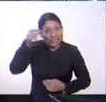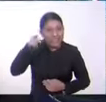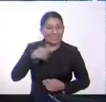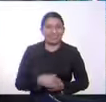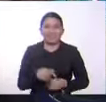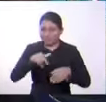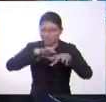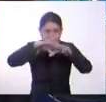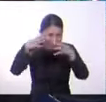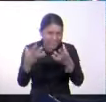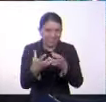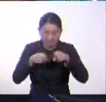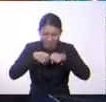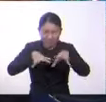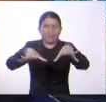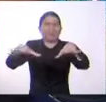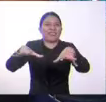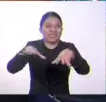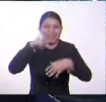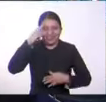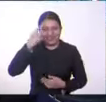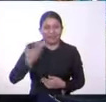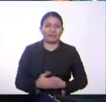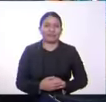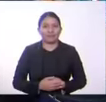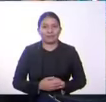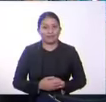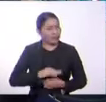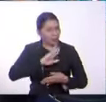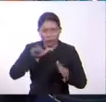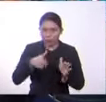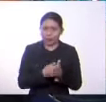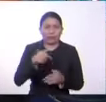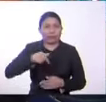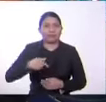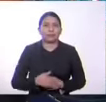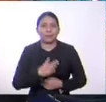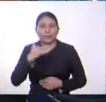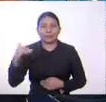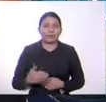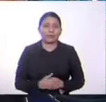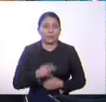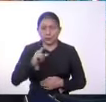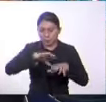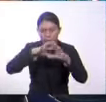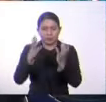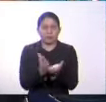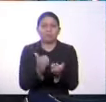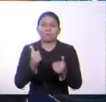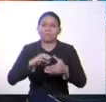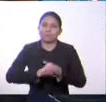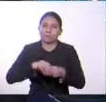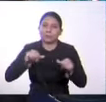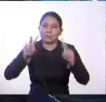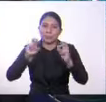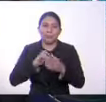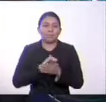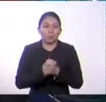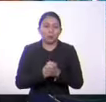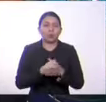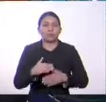todo el mundo, no solo las escuchamos aquí en nuestro país, sino en todo el planeta. Alba Calderón, un gusto compartir este tema y, por